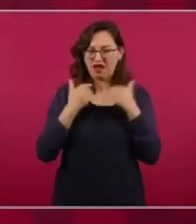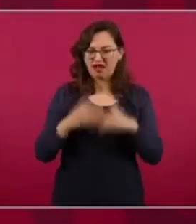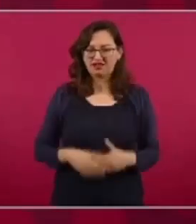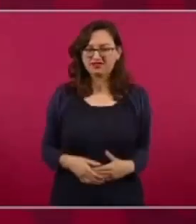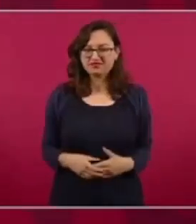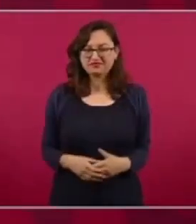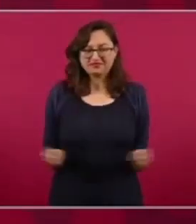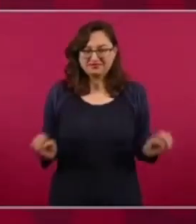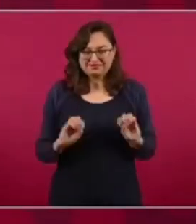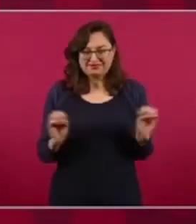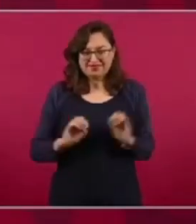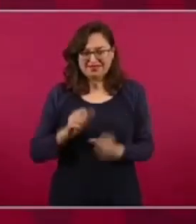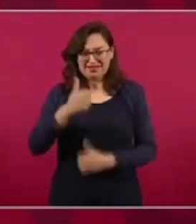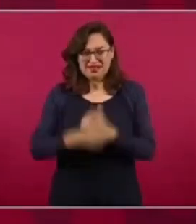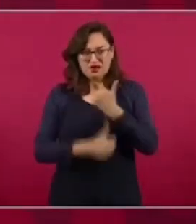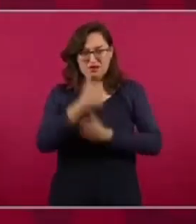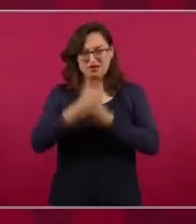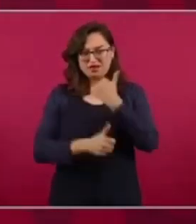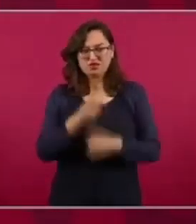No hubo.